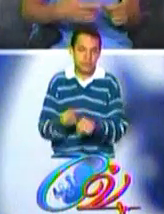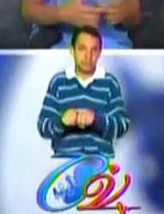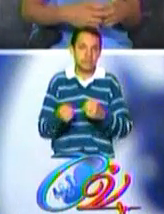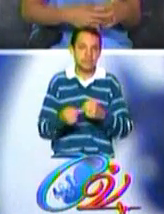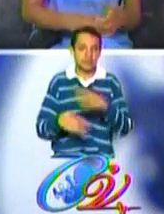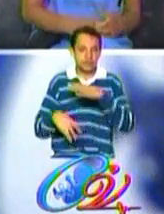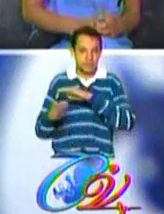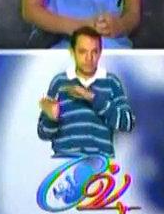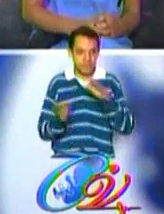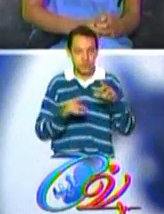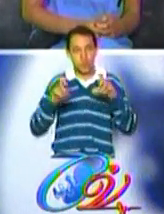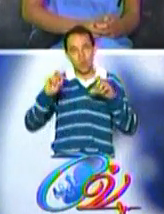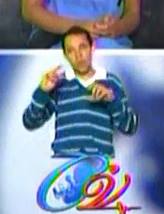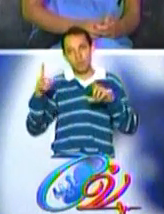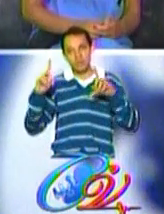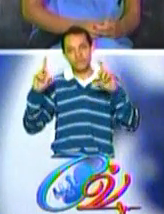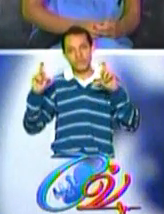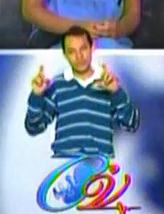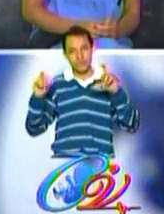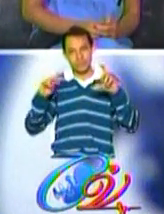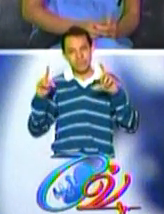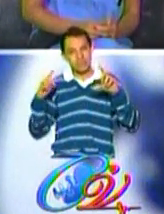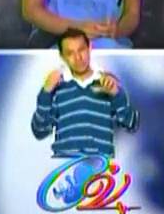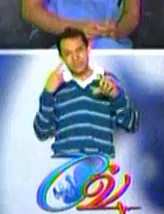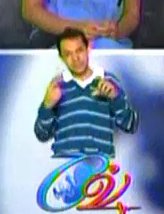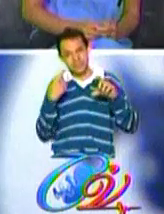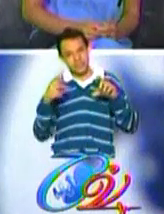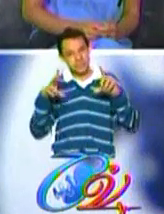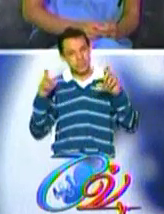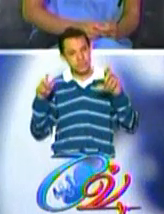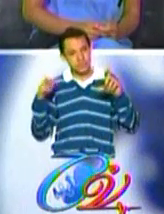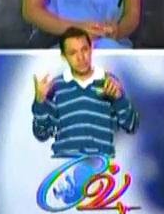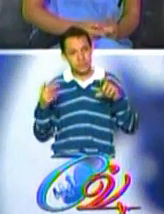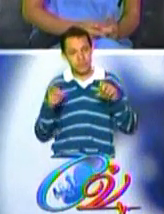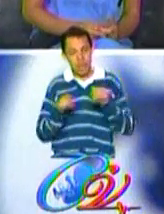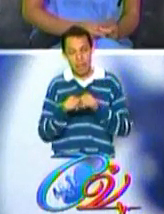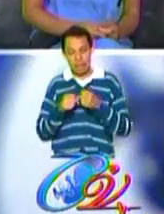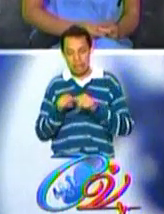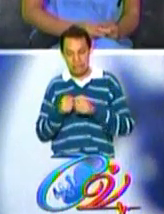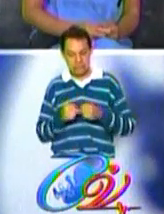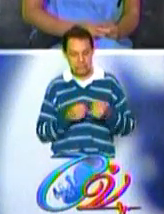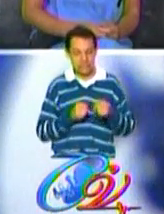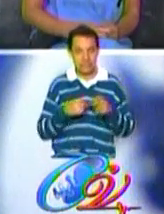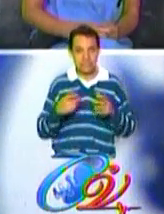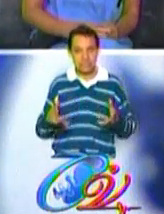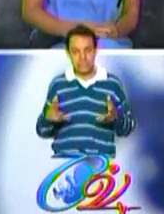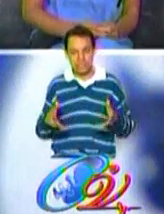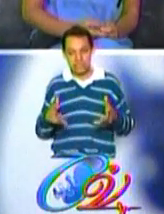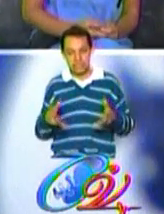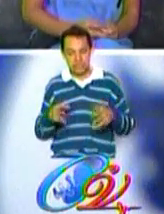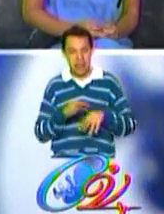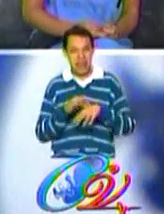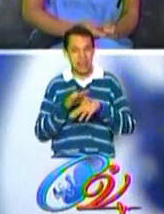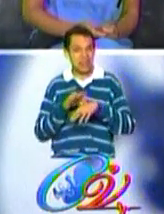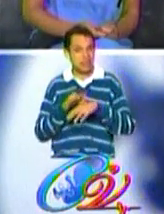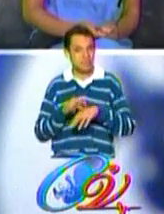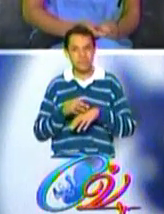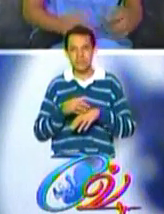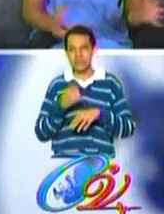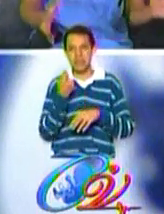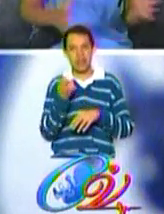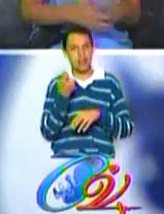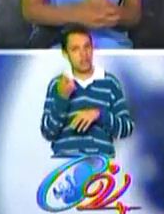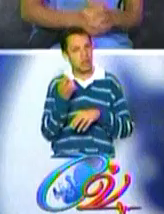siguiente diapositiva, ahí vemos pues más alteraciones de la piel, ¿cierto? La piel es uno de los principales